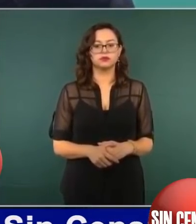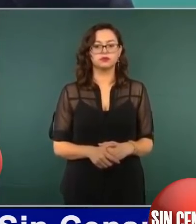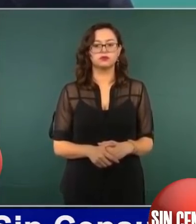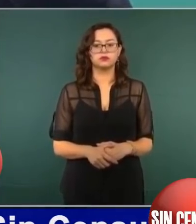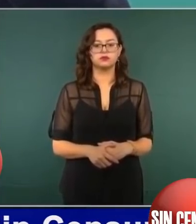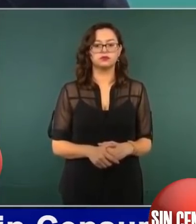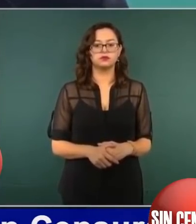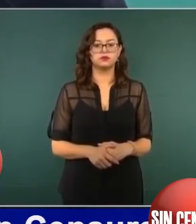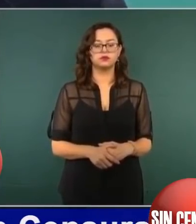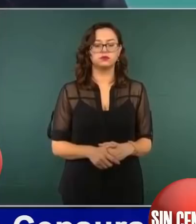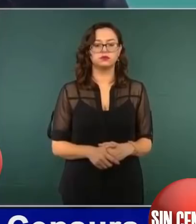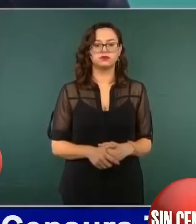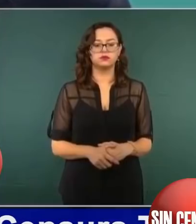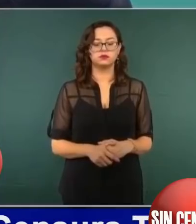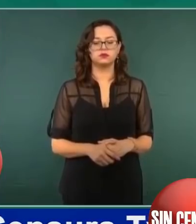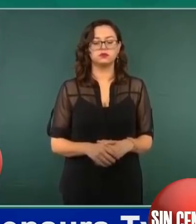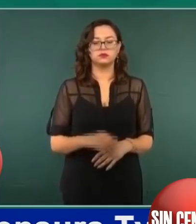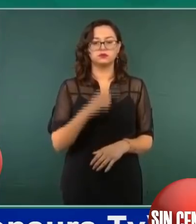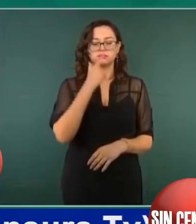empezó a